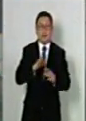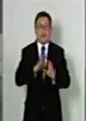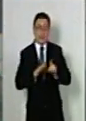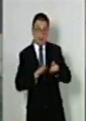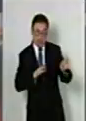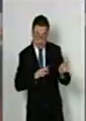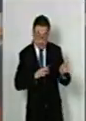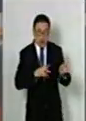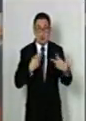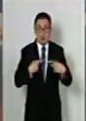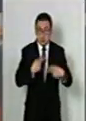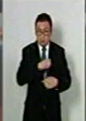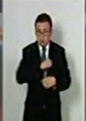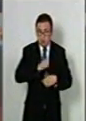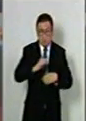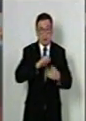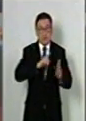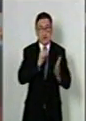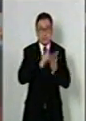y hay que castigarlos.